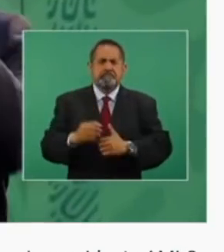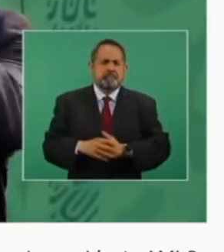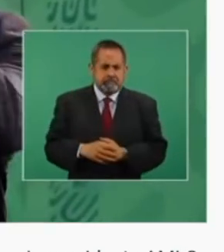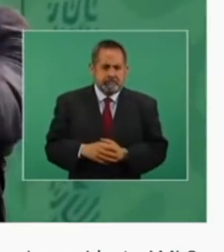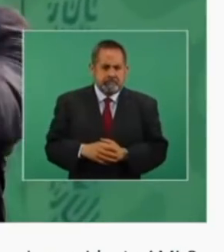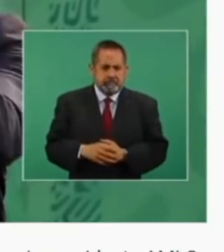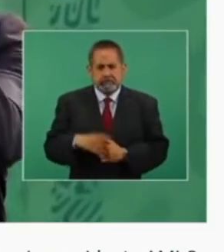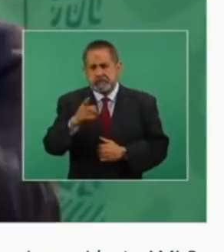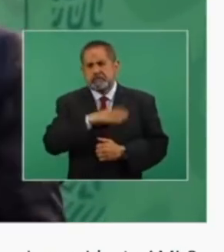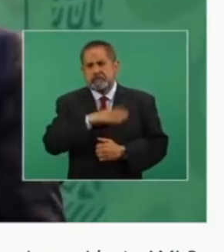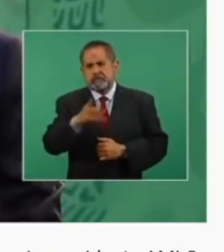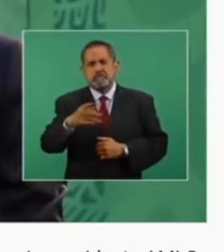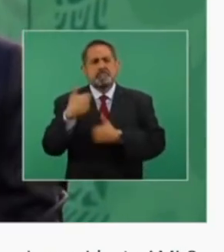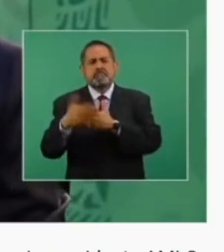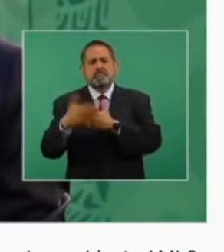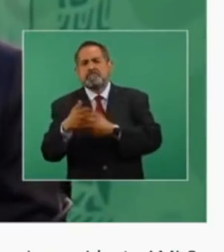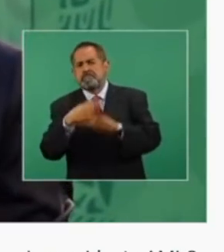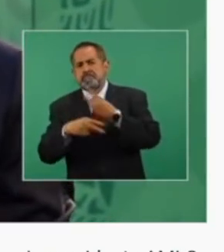Además, qué bien que vienen elecciones,